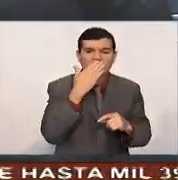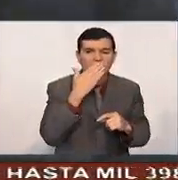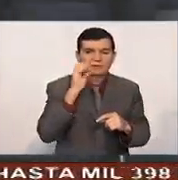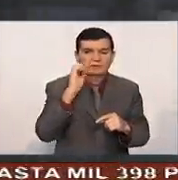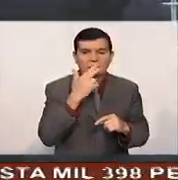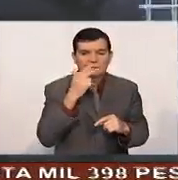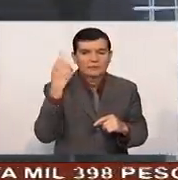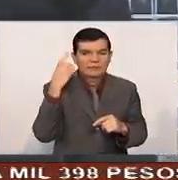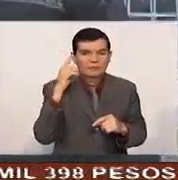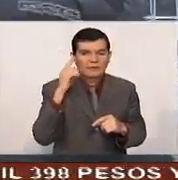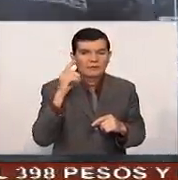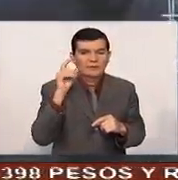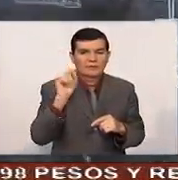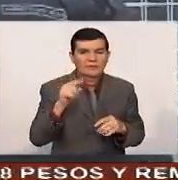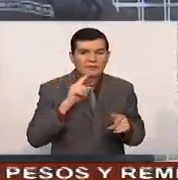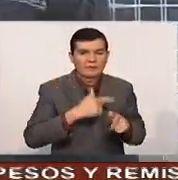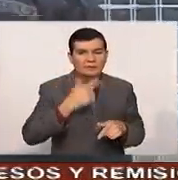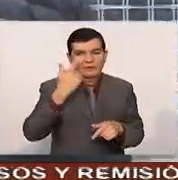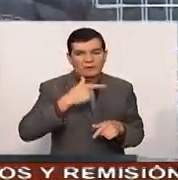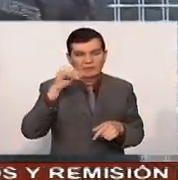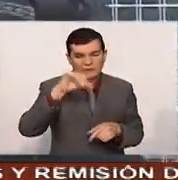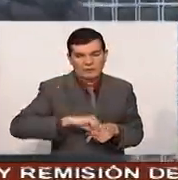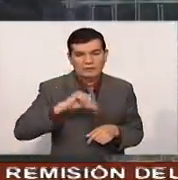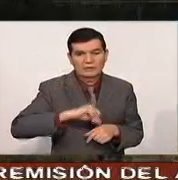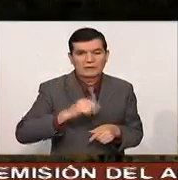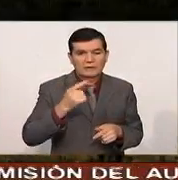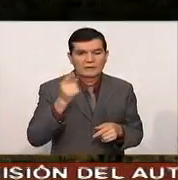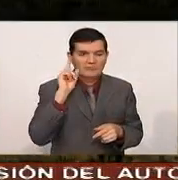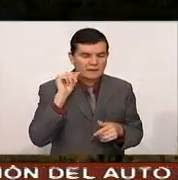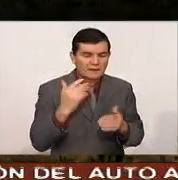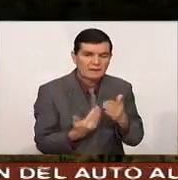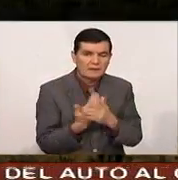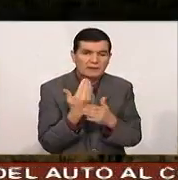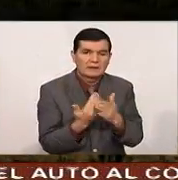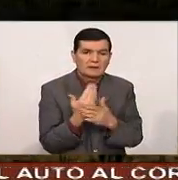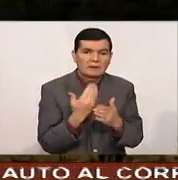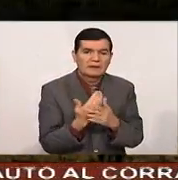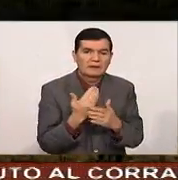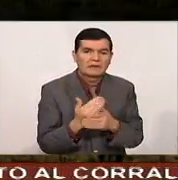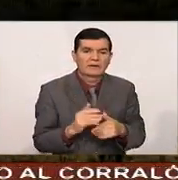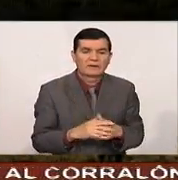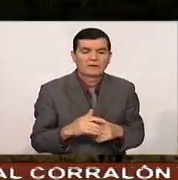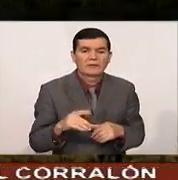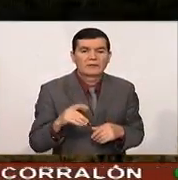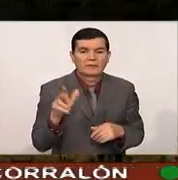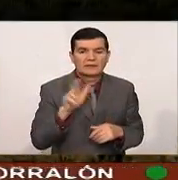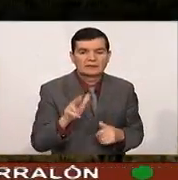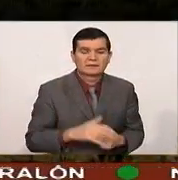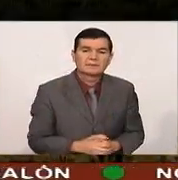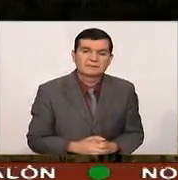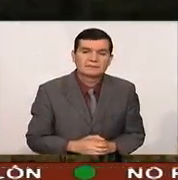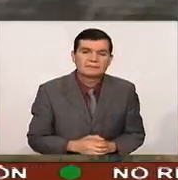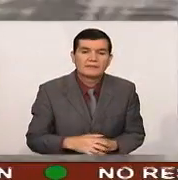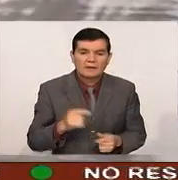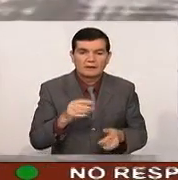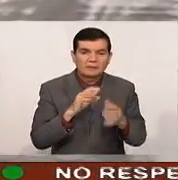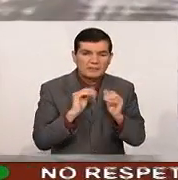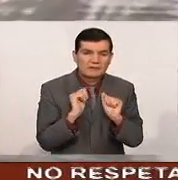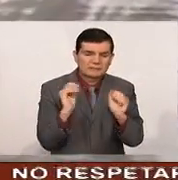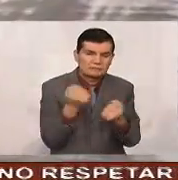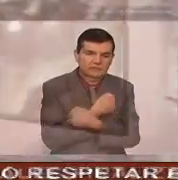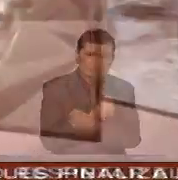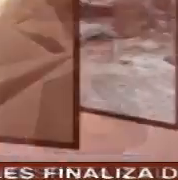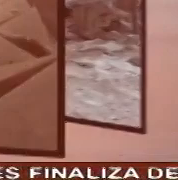Sonora, Chihuahua, Durango, durante la noche de hoy y la madrugada de este martes. A seguirnos